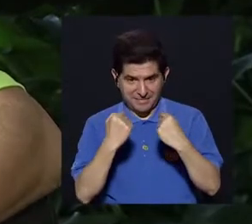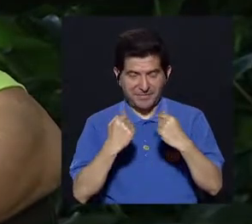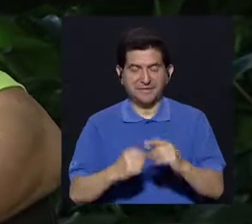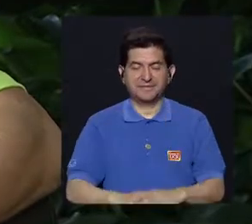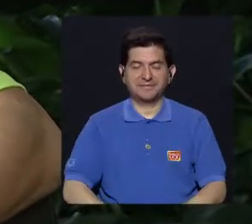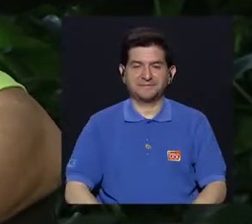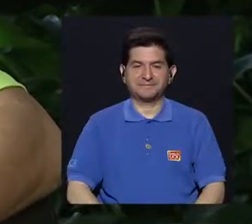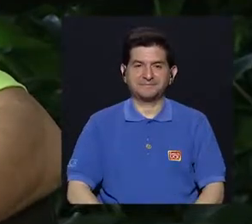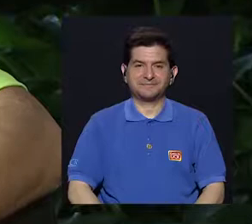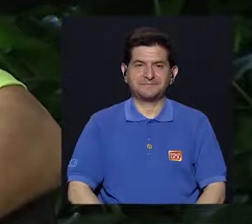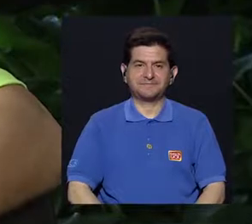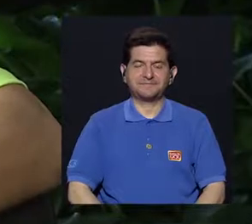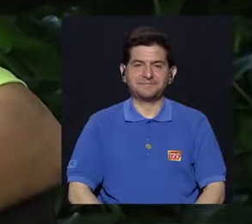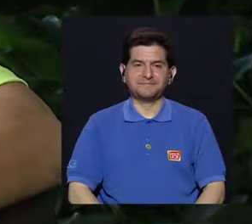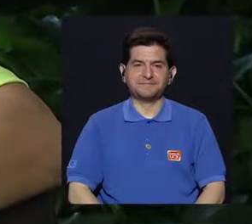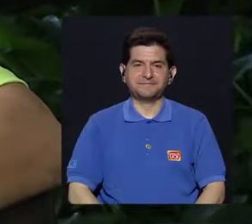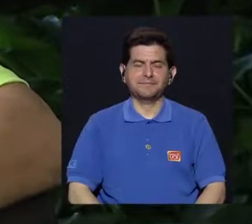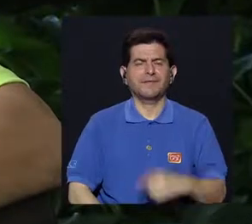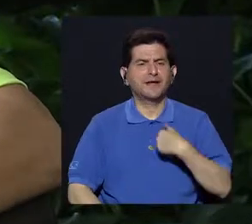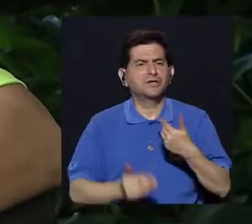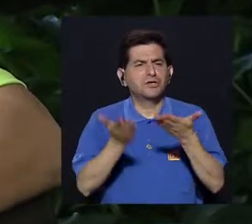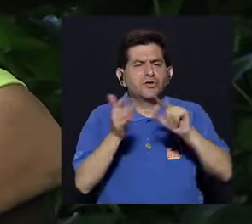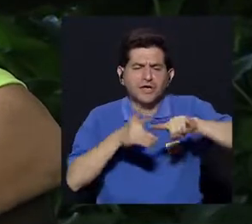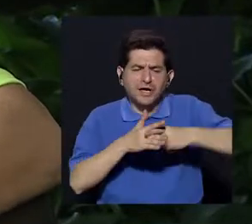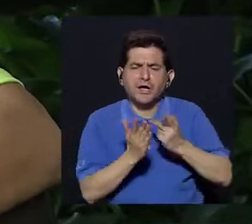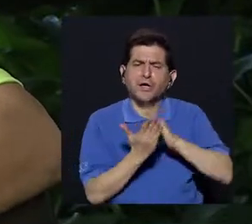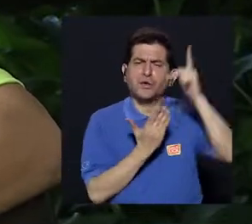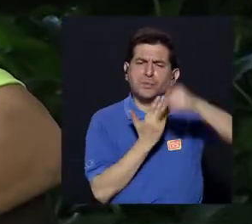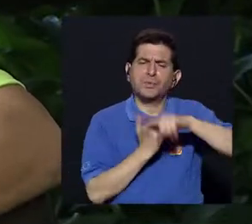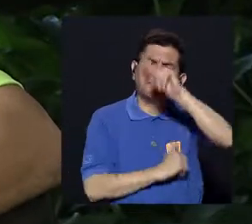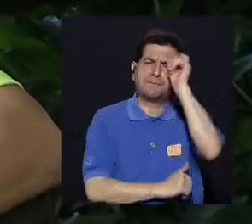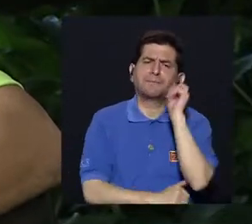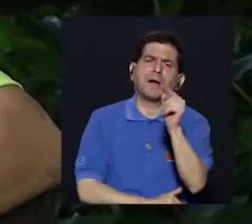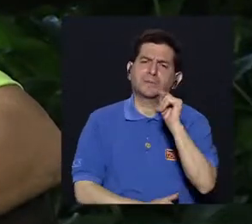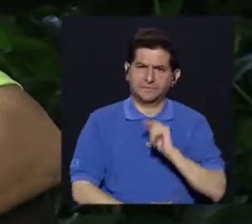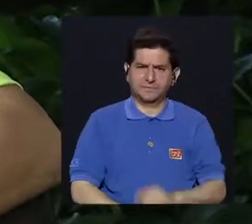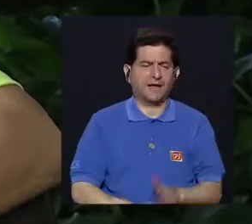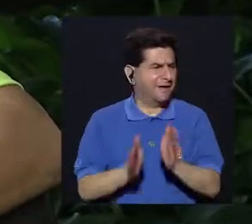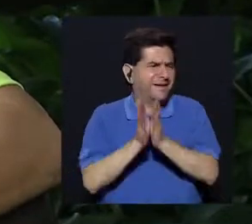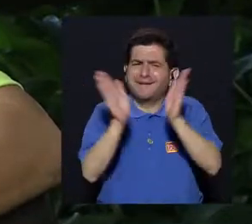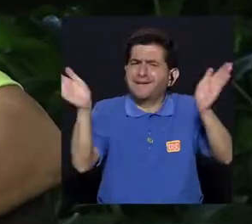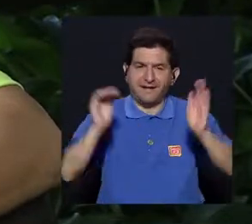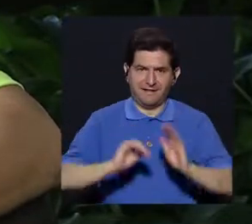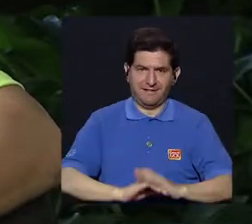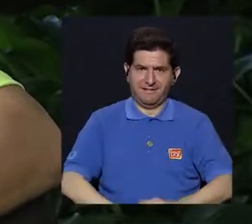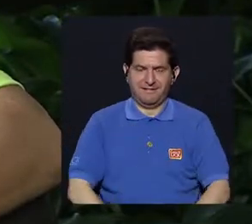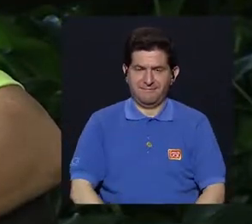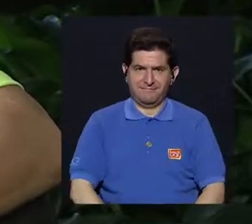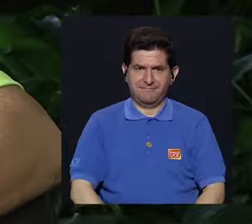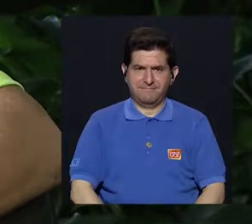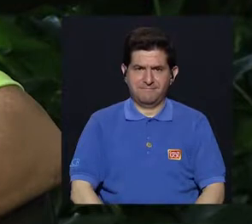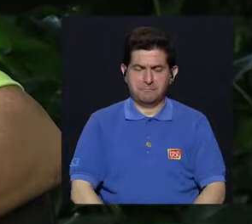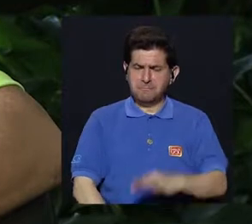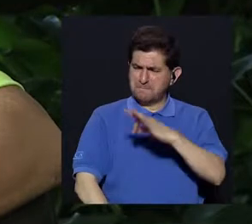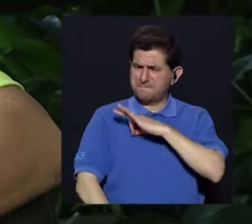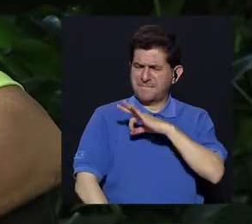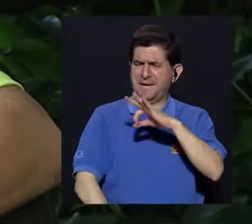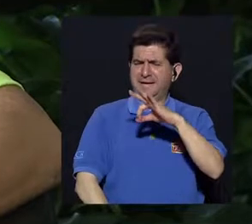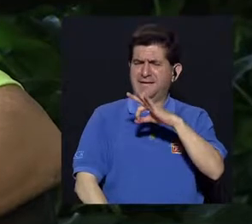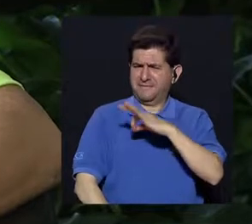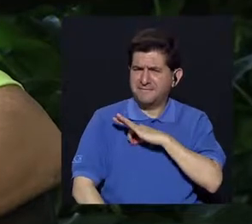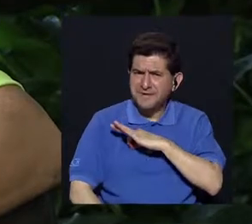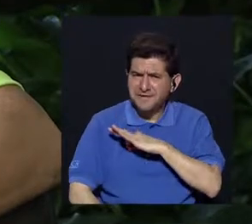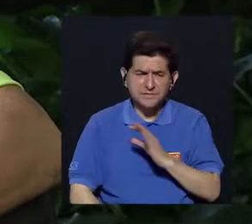haberla aceptado. Y yo quisiera iniciar el programa preguntándole en términos generales, ¿cuáles son esos